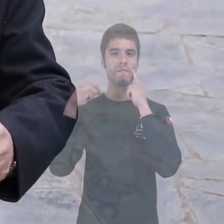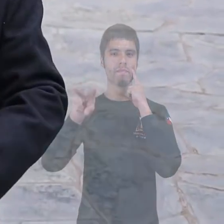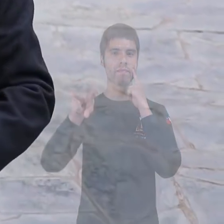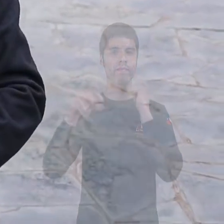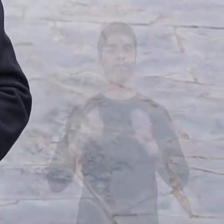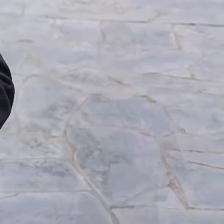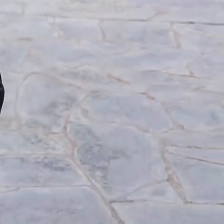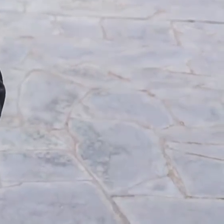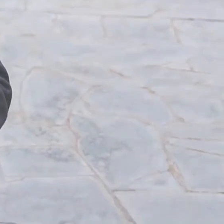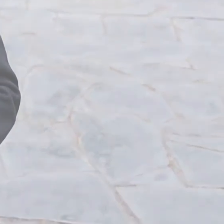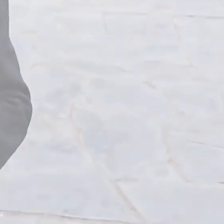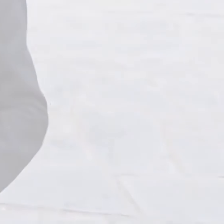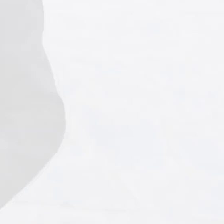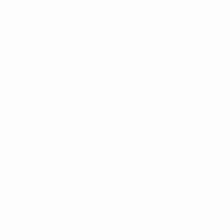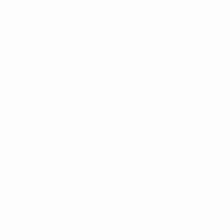y ved.